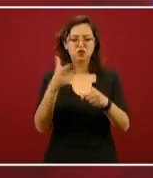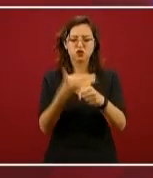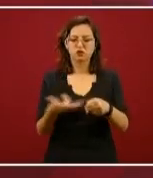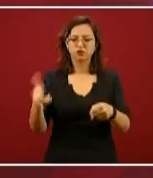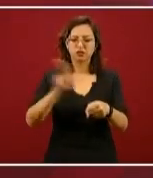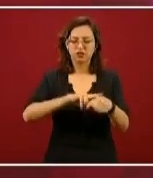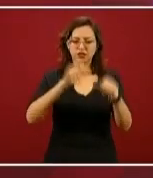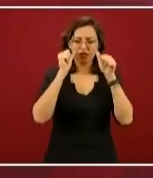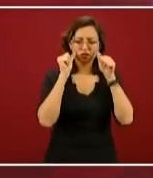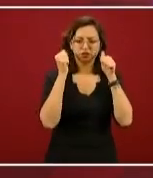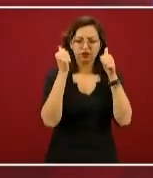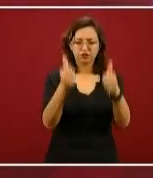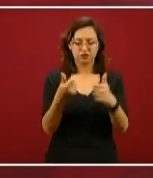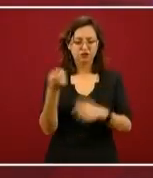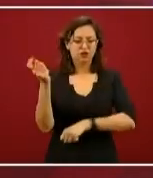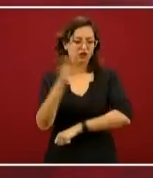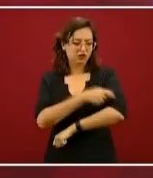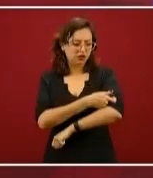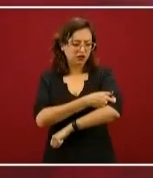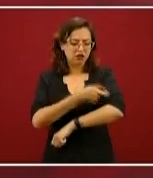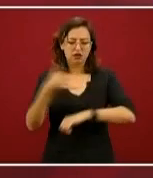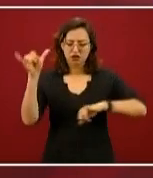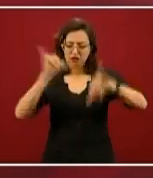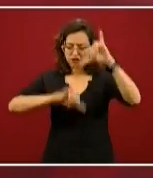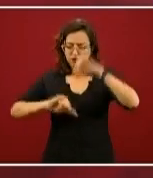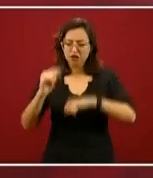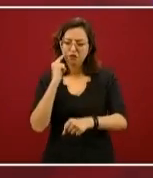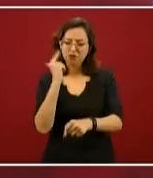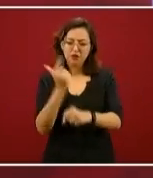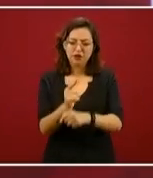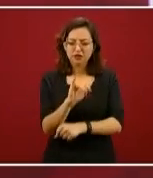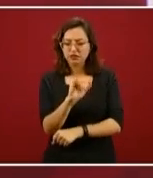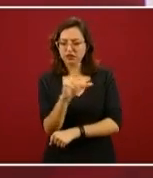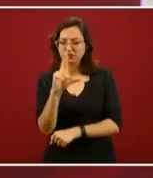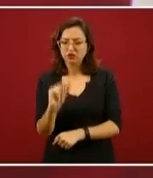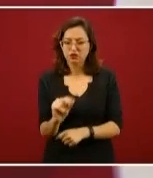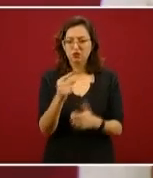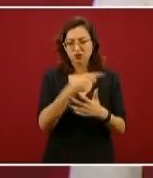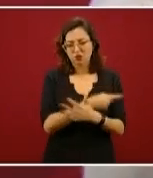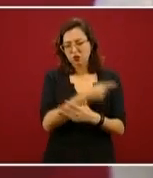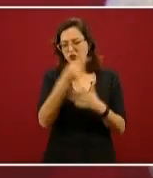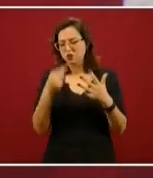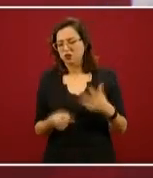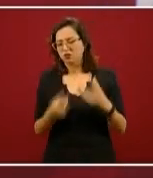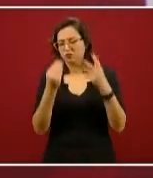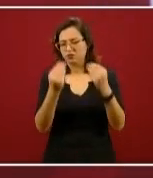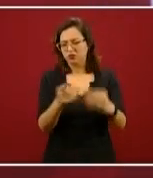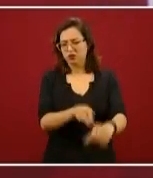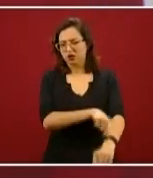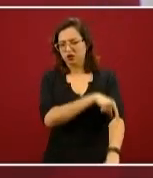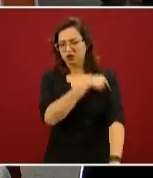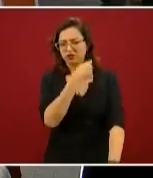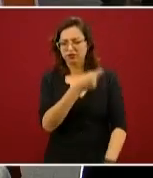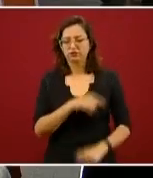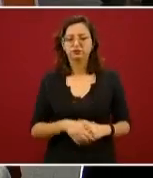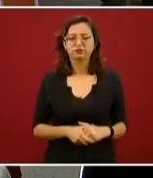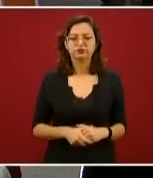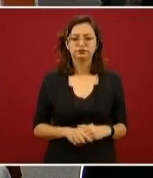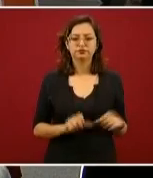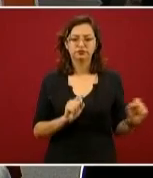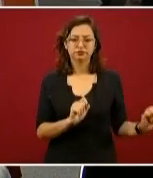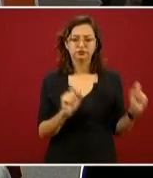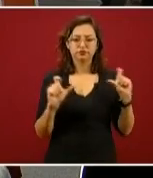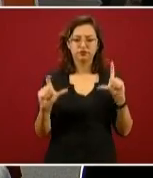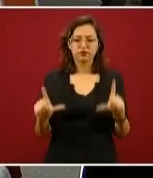hospitalaria, el diagnóstico por laboratorio y varios otros elementos que sería muy largo de detallar. La siguiente.